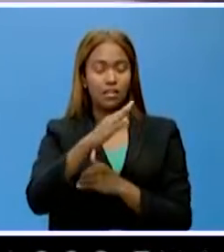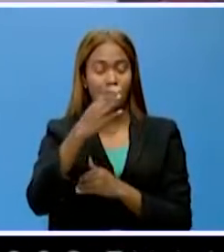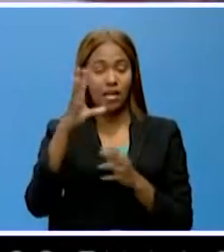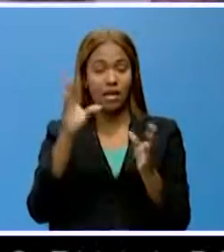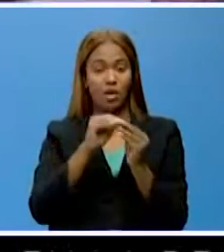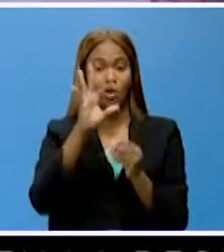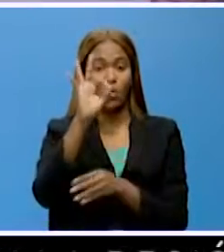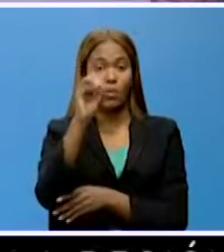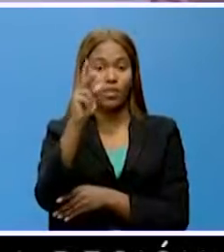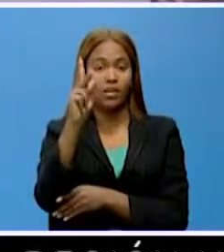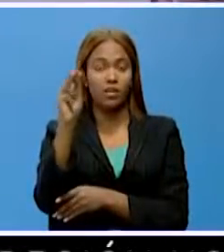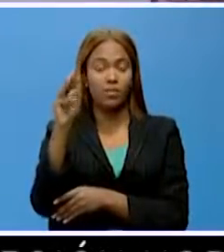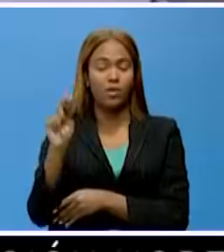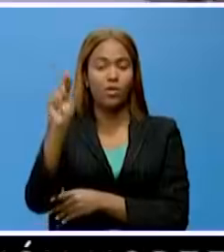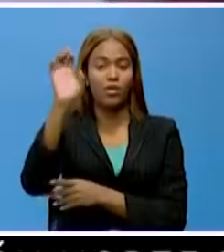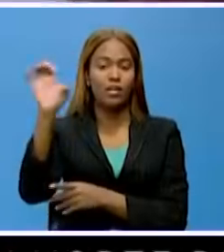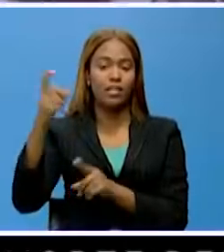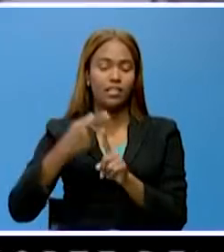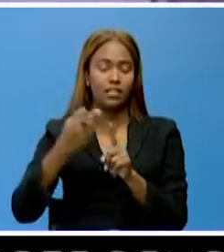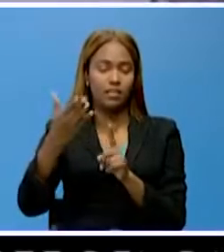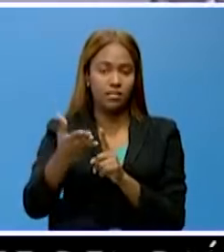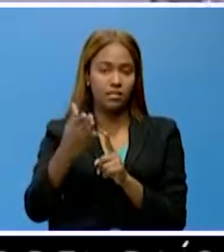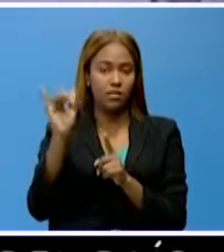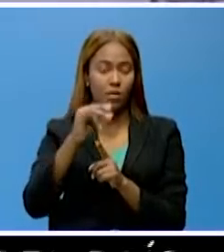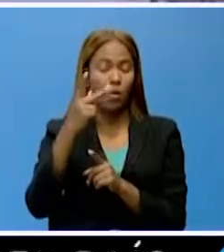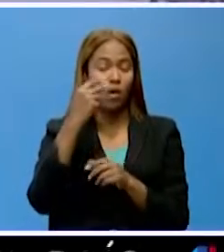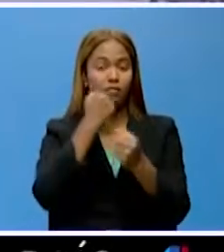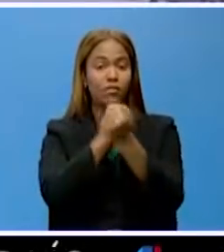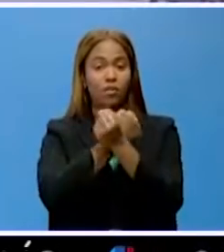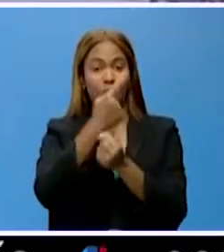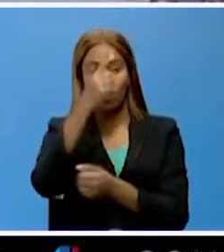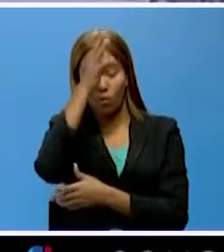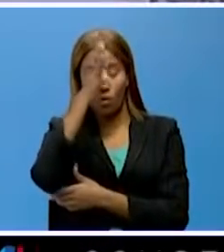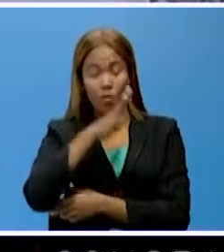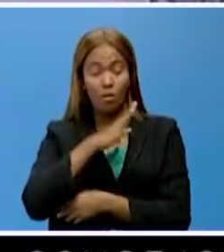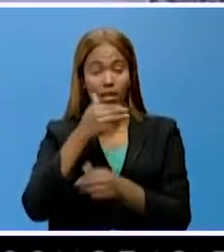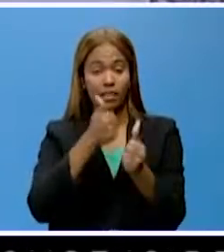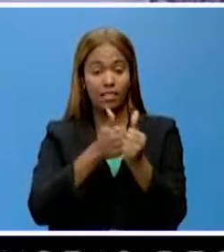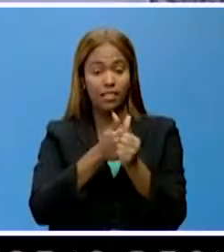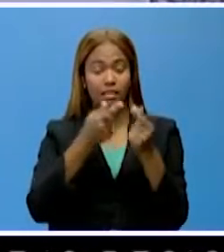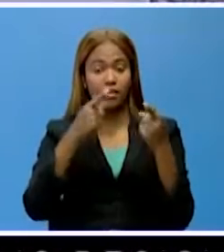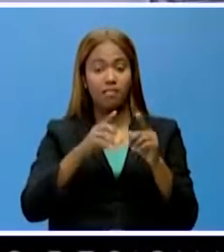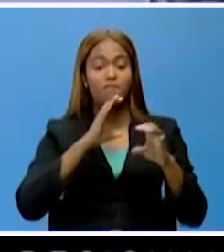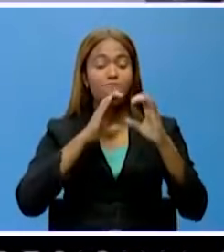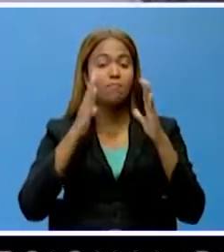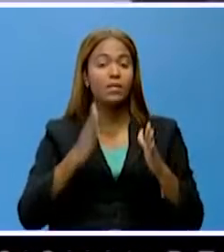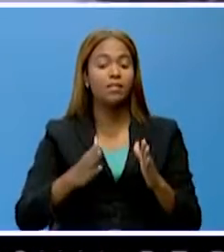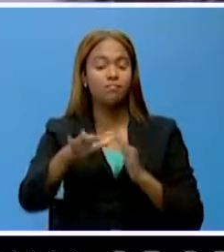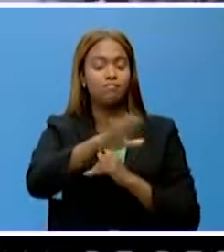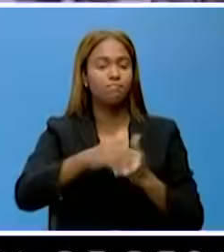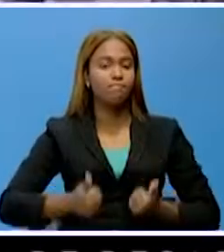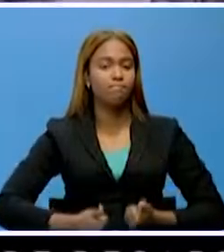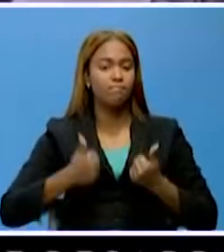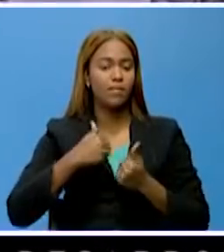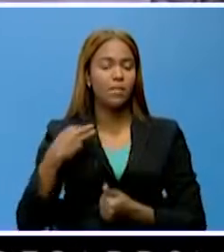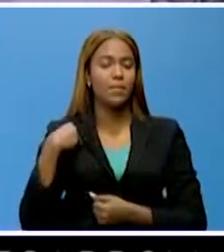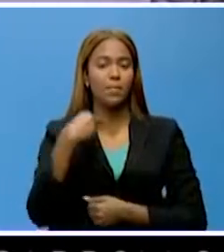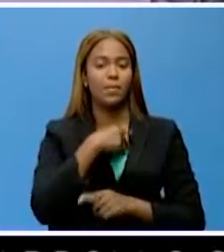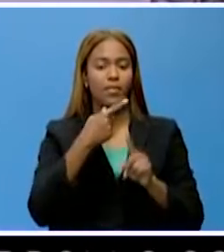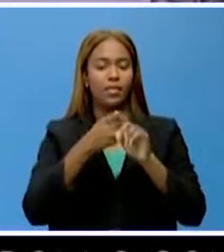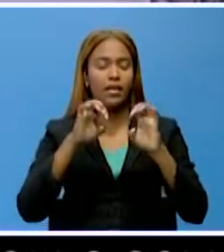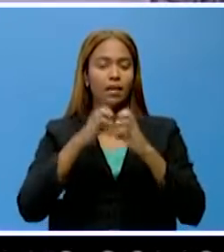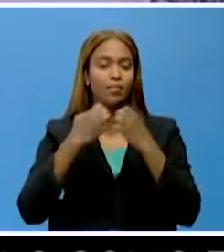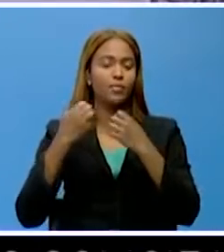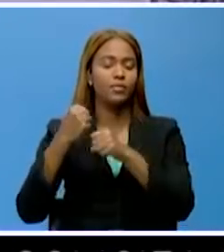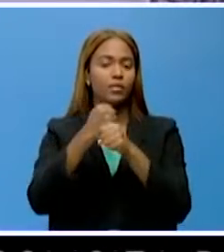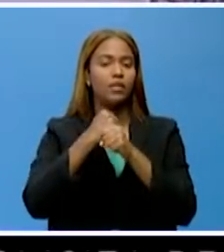unos 90 kilómetros al noreste de Yangon, y detuvieron a un hombre identificado por los medios de comunicación local como miembro del equipo de